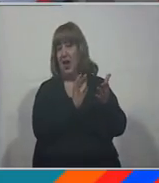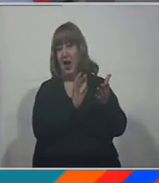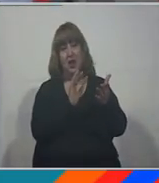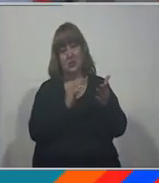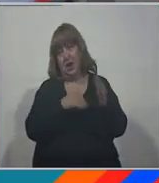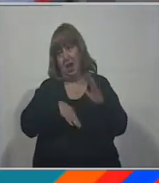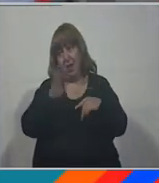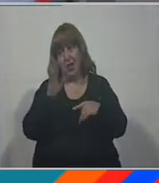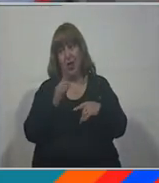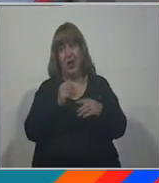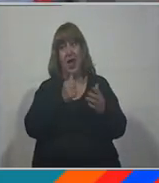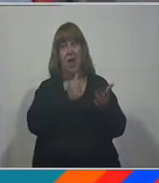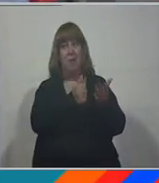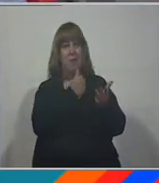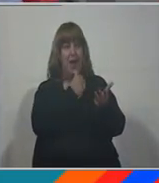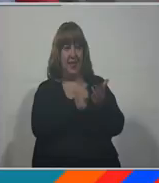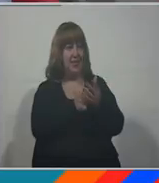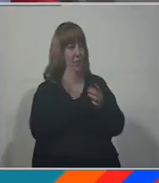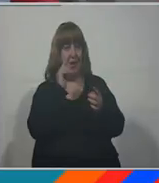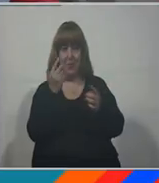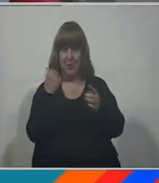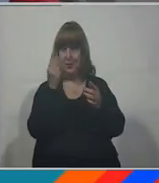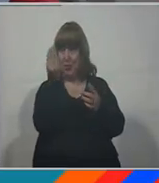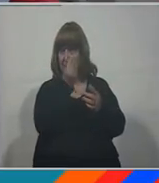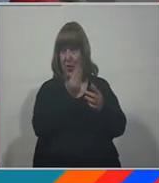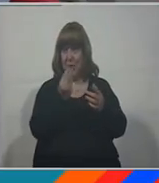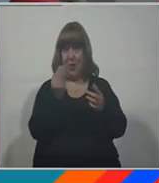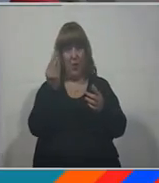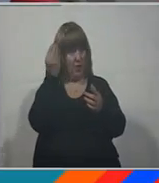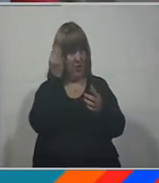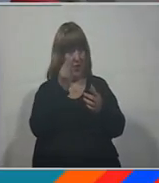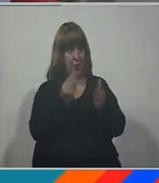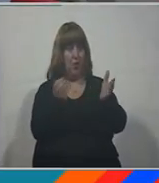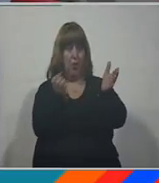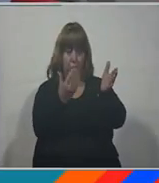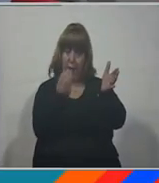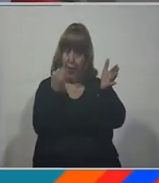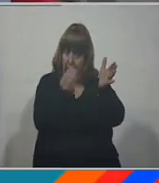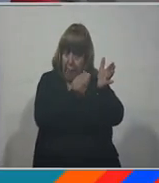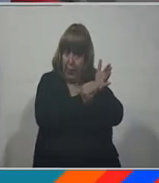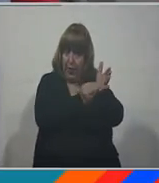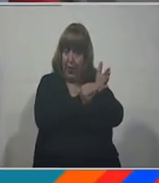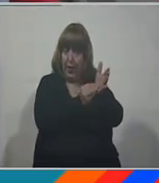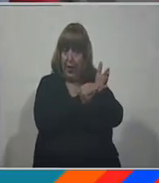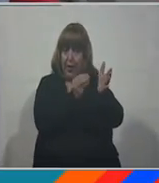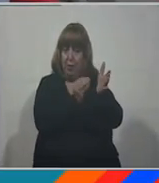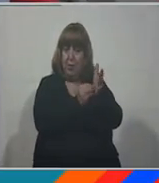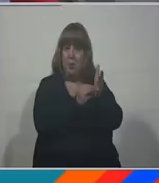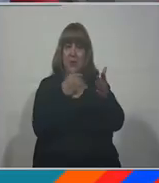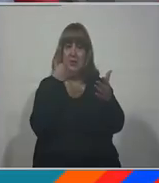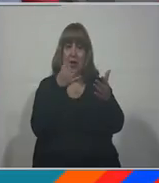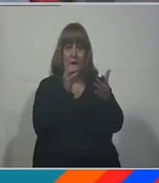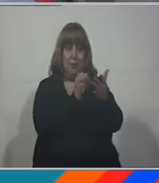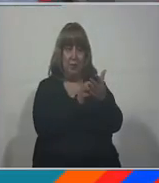y hasta lo estamos viendo y que se ha hecho tan popular ahora lo podríamos tener en nuestros celulares